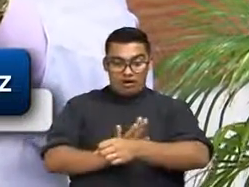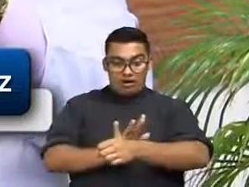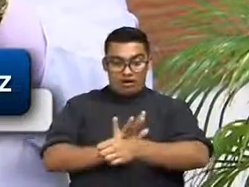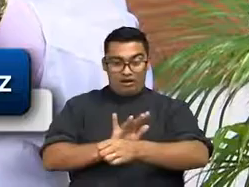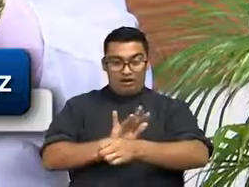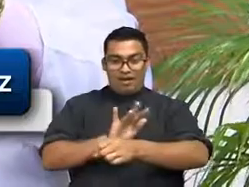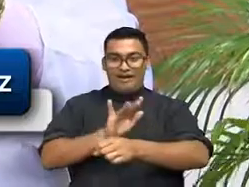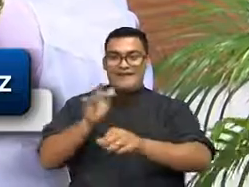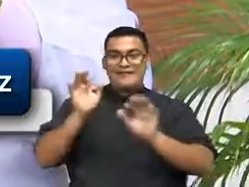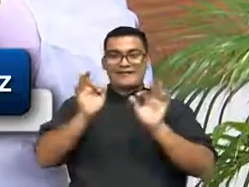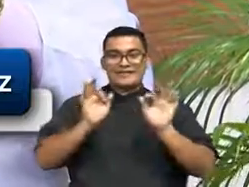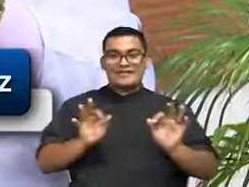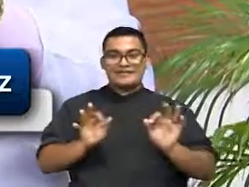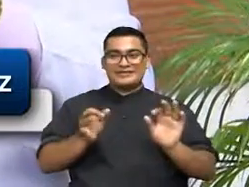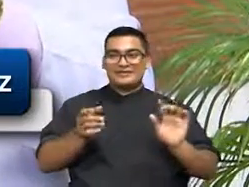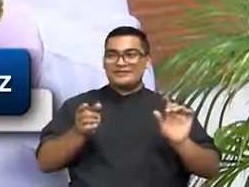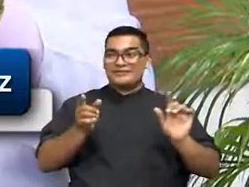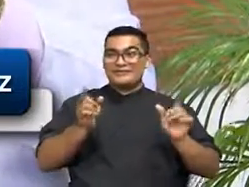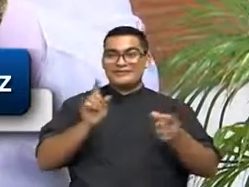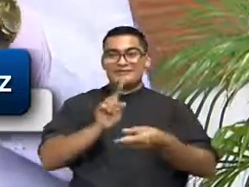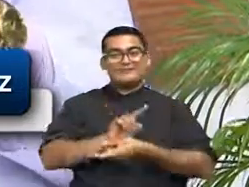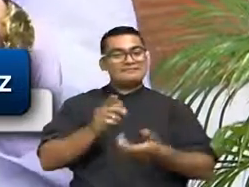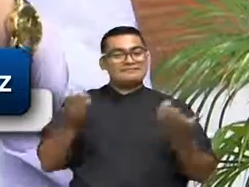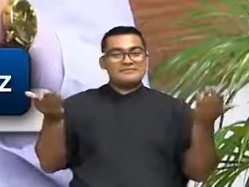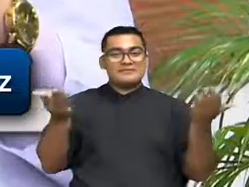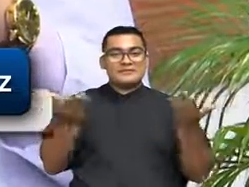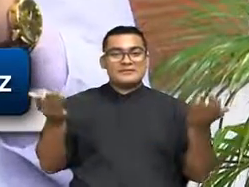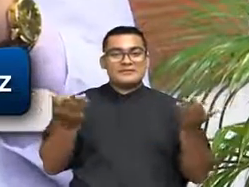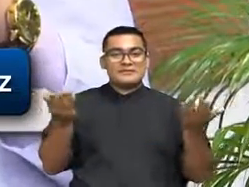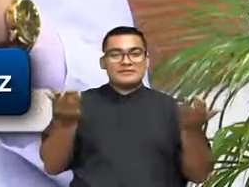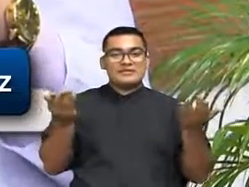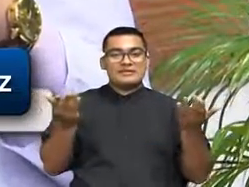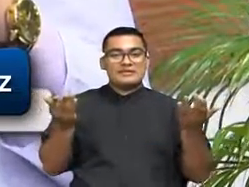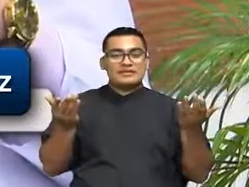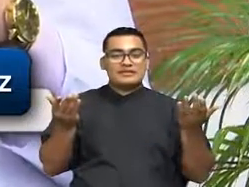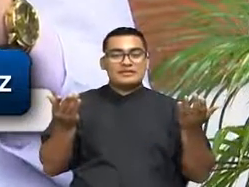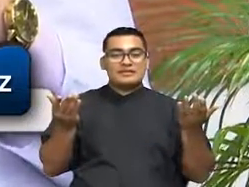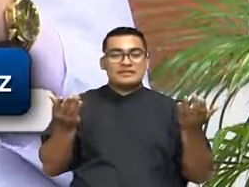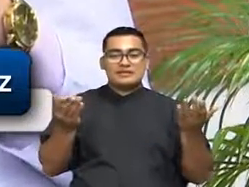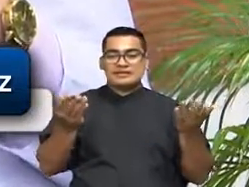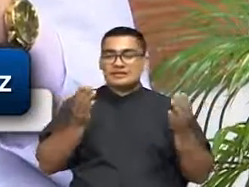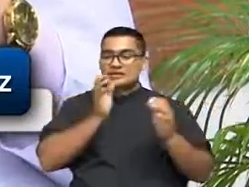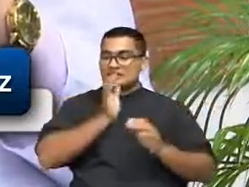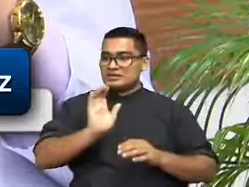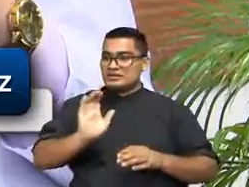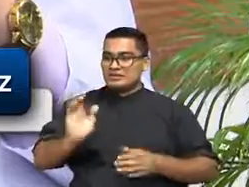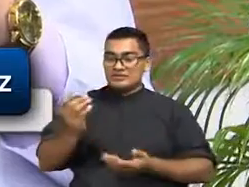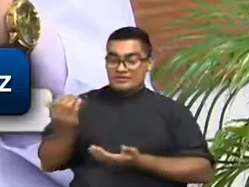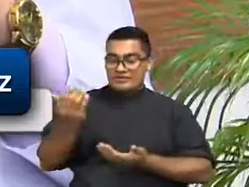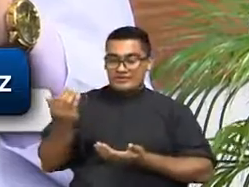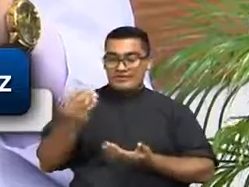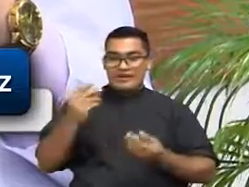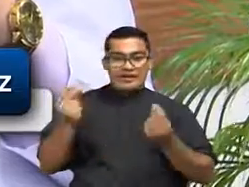empiezan su sistema eritropoyético empieza a producir glóbulos rojos de manera